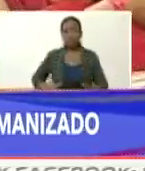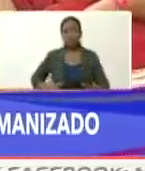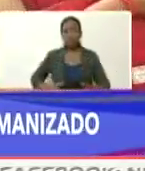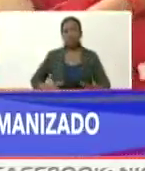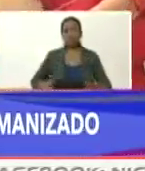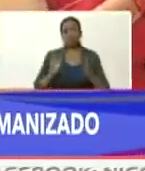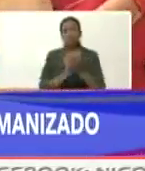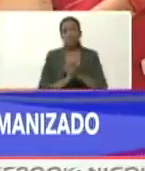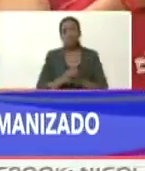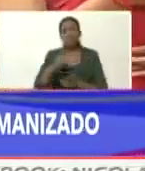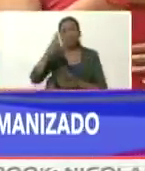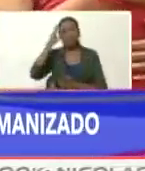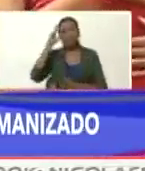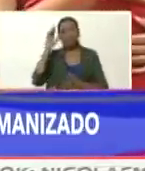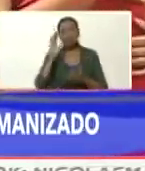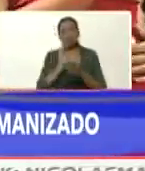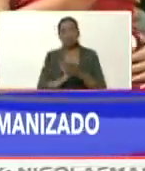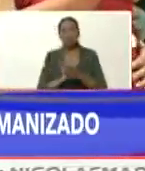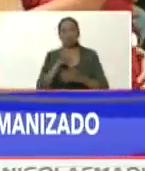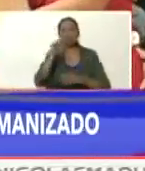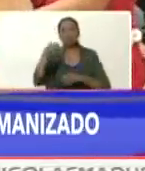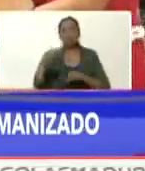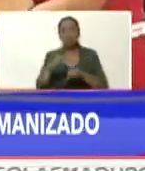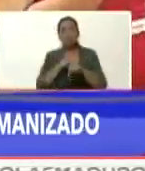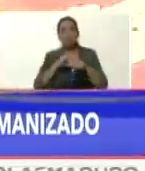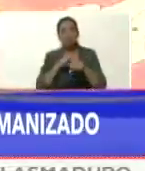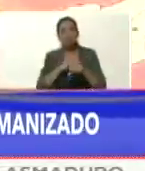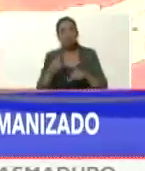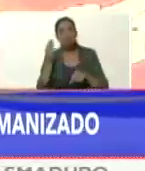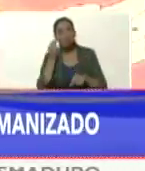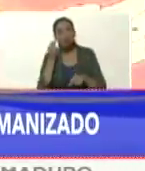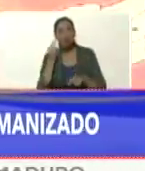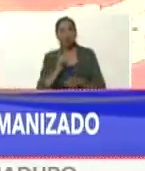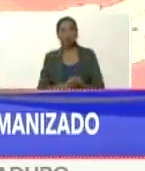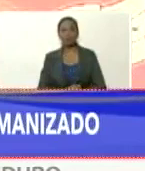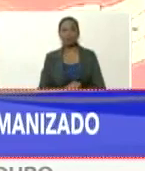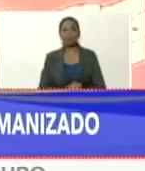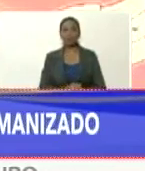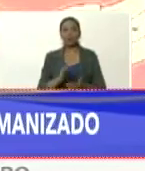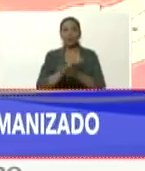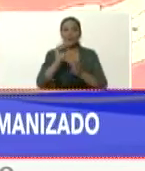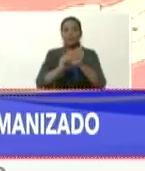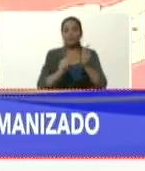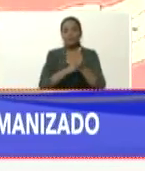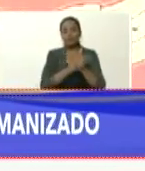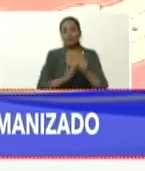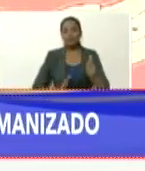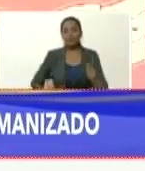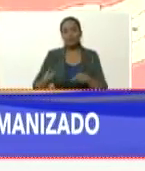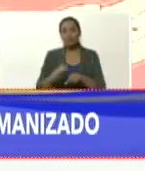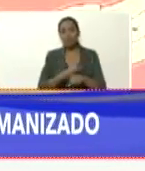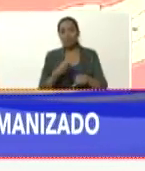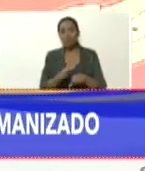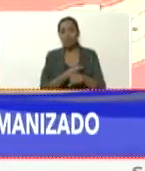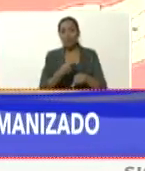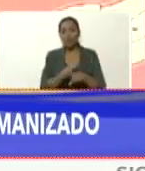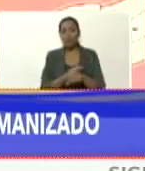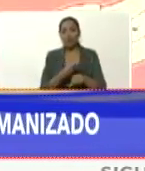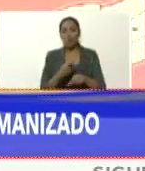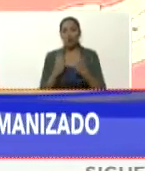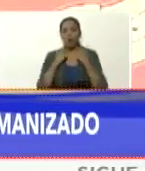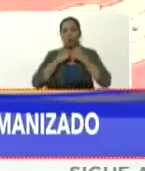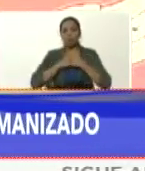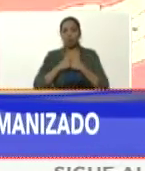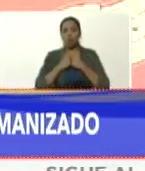Delcy Rodríguez, ministra Clara Alberti. Compañero vicepresidente de gobierno,